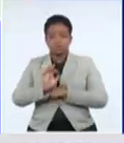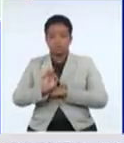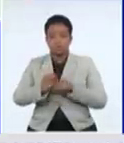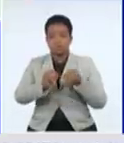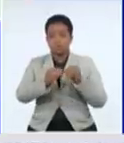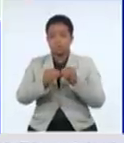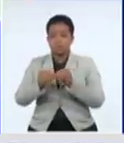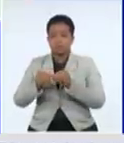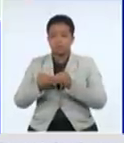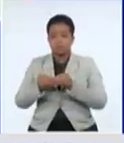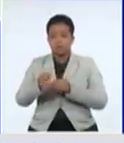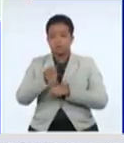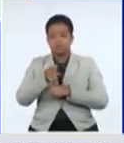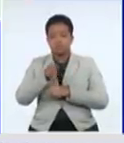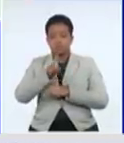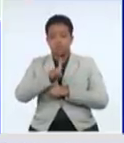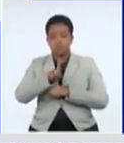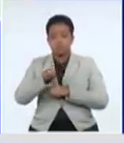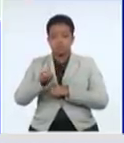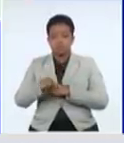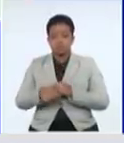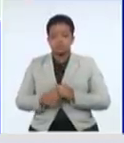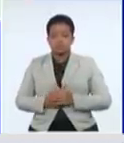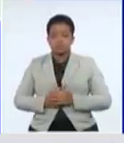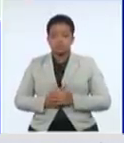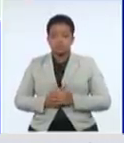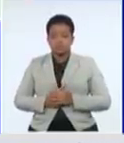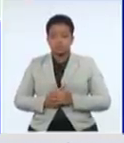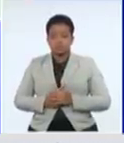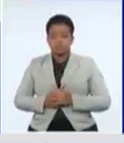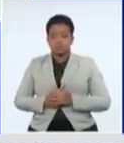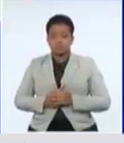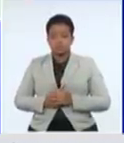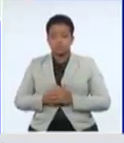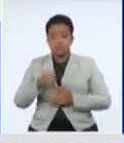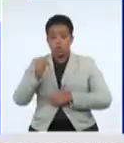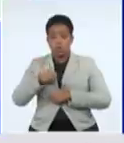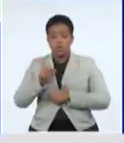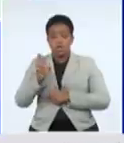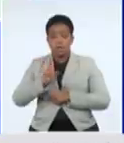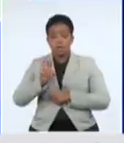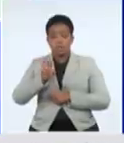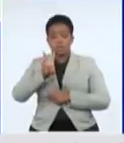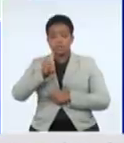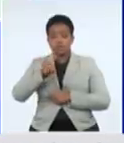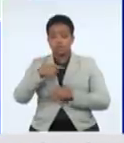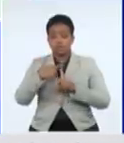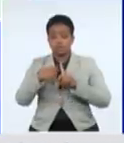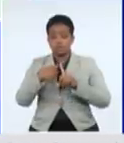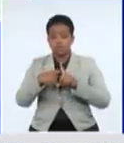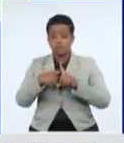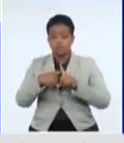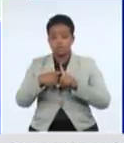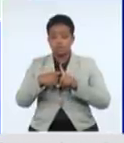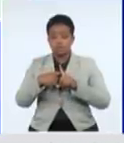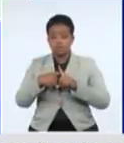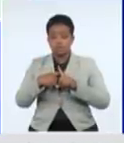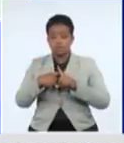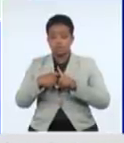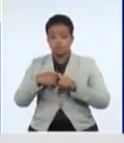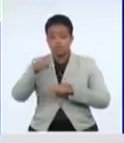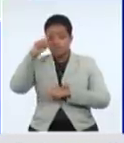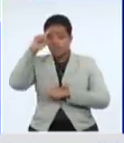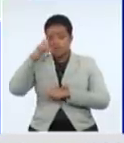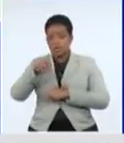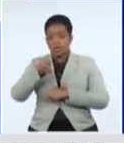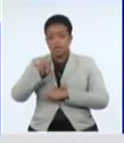transmisión en 11 de sus 13 municipios. Hoy Remedios con 21 casos, Santa Clara 15, Ranchuelo 9,